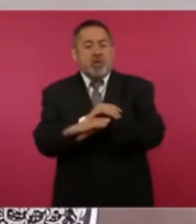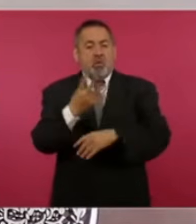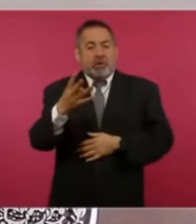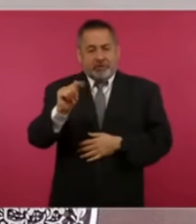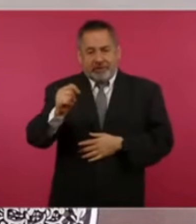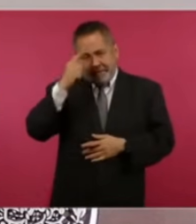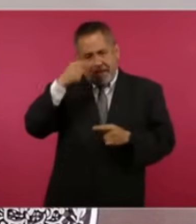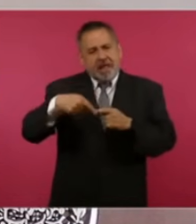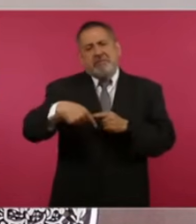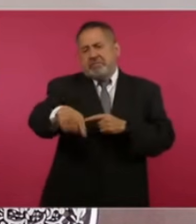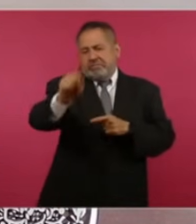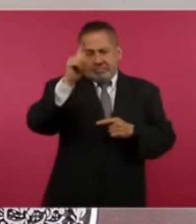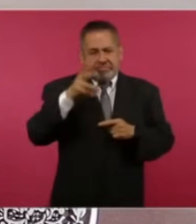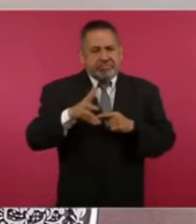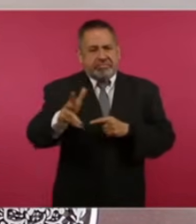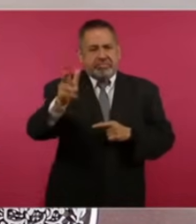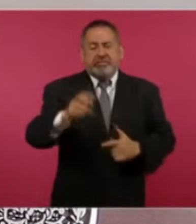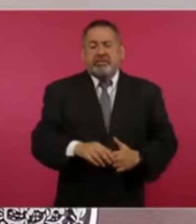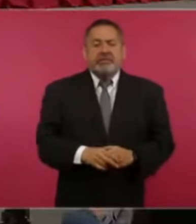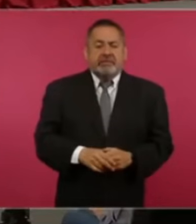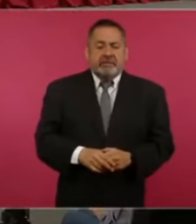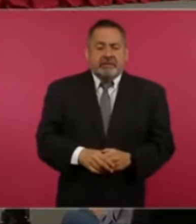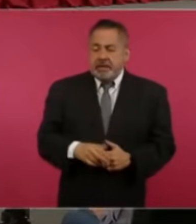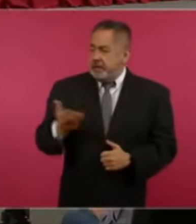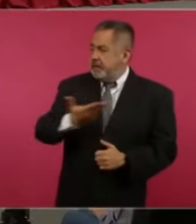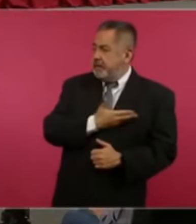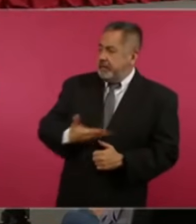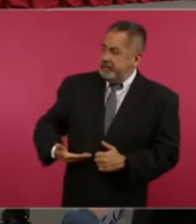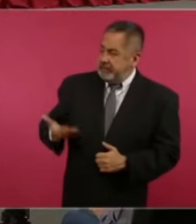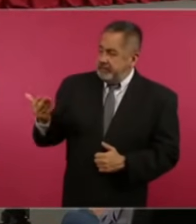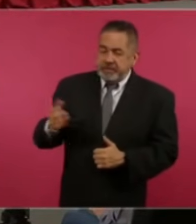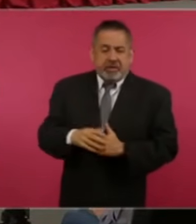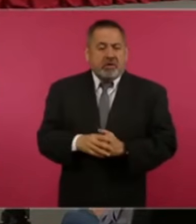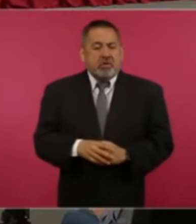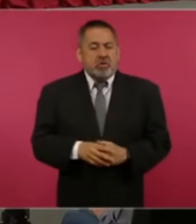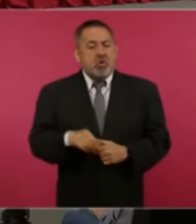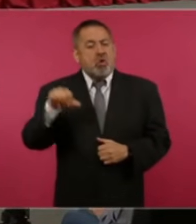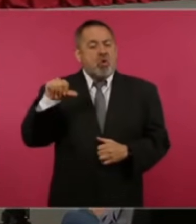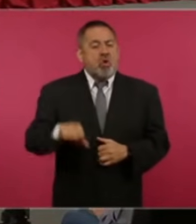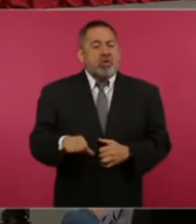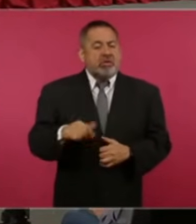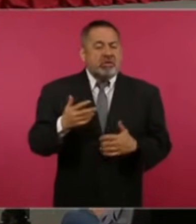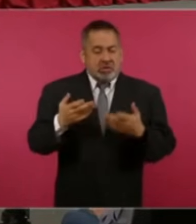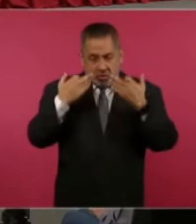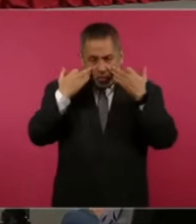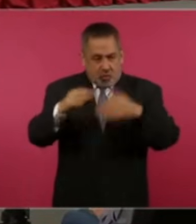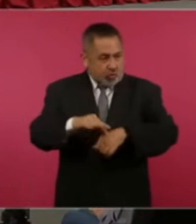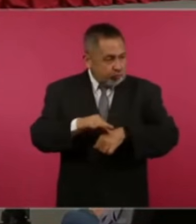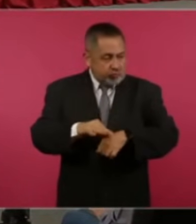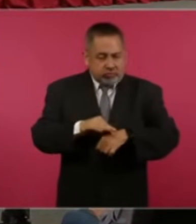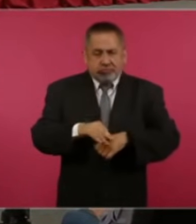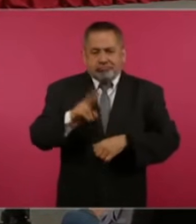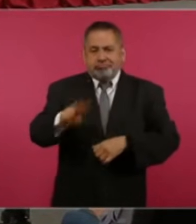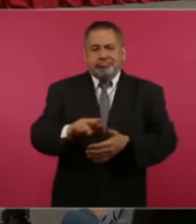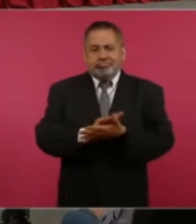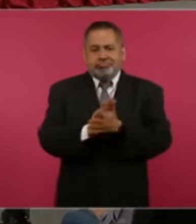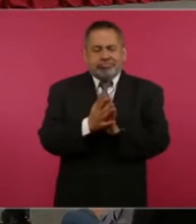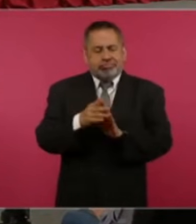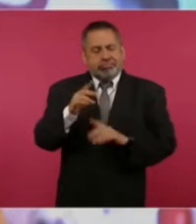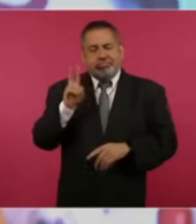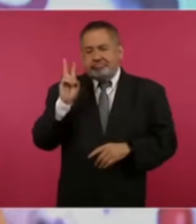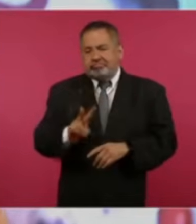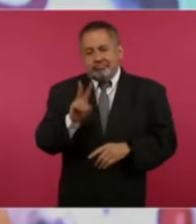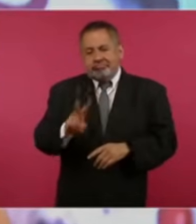pública de nuestro país. Presidente, hoy finalmente vemos materializado la